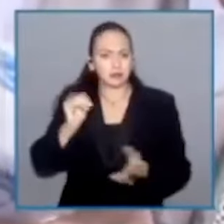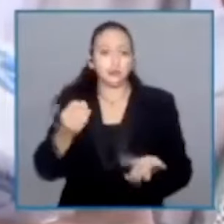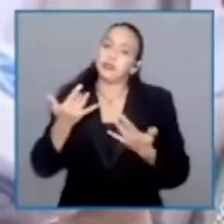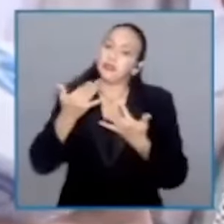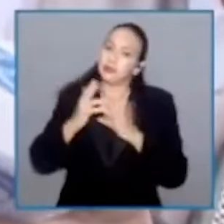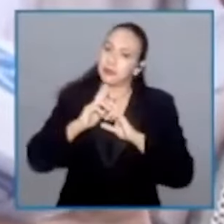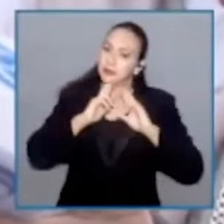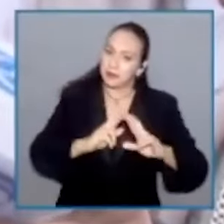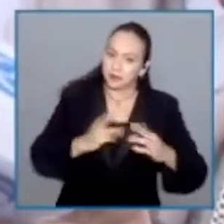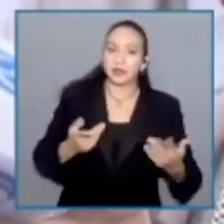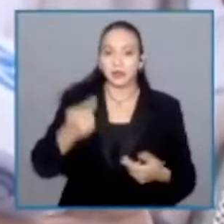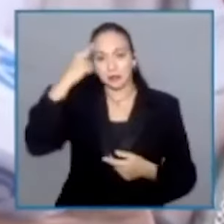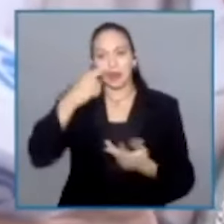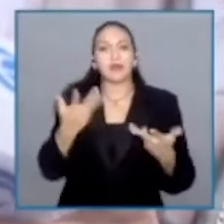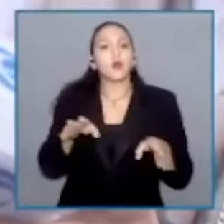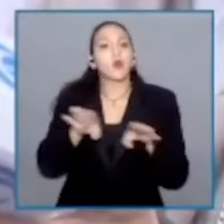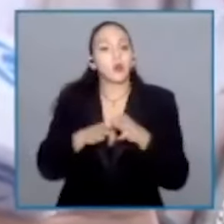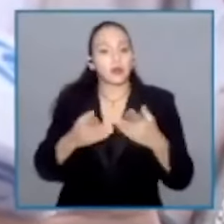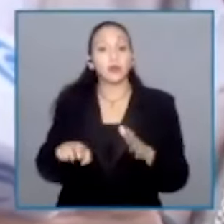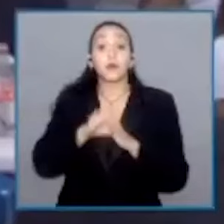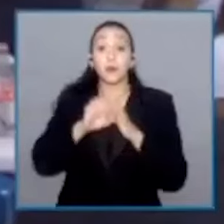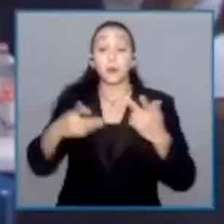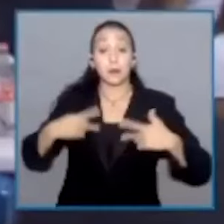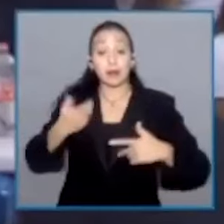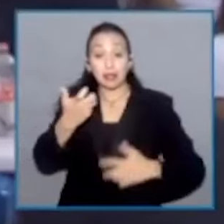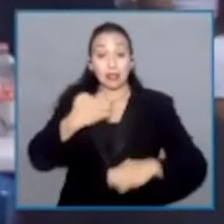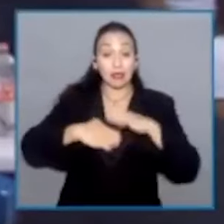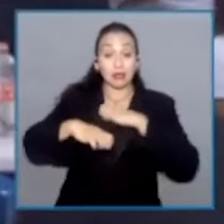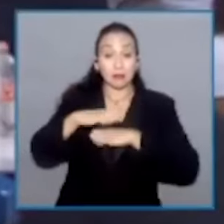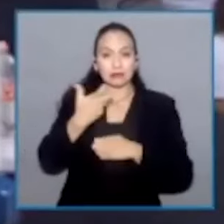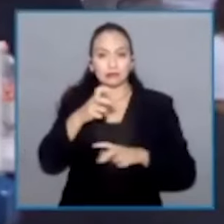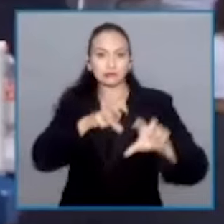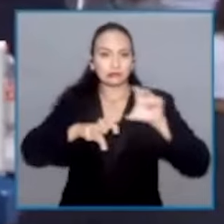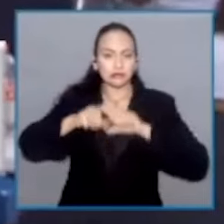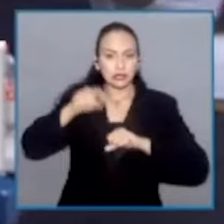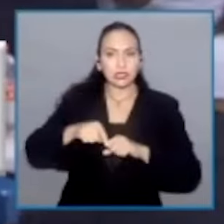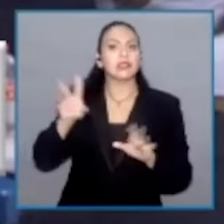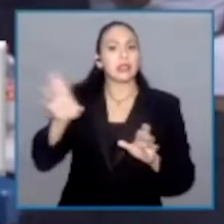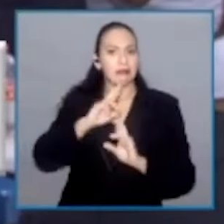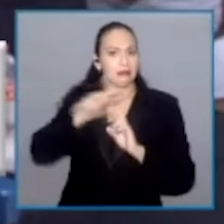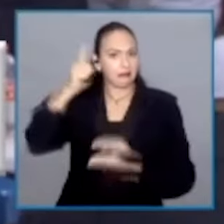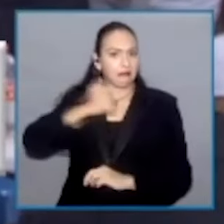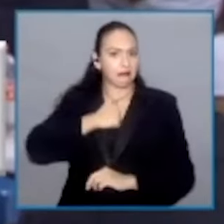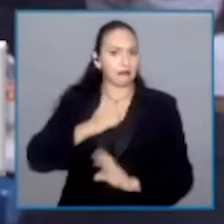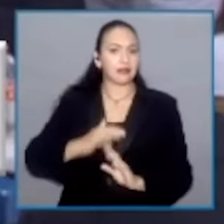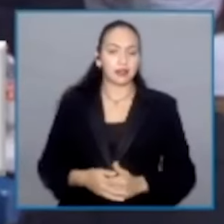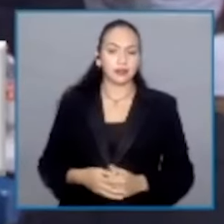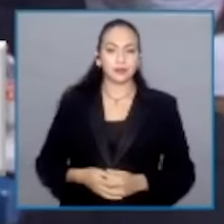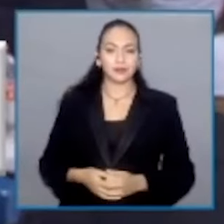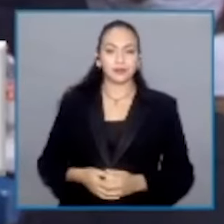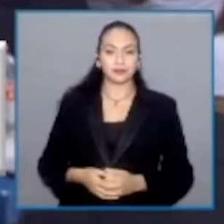de los inversionistas extranjeros, ya tenemos la del Canadá. Medida que podríamos tomar a fin de que la reforma judicial